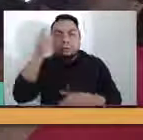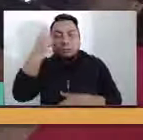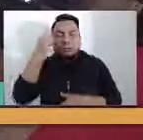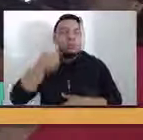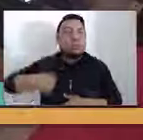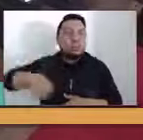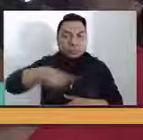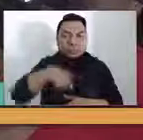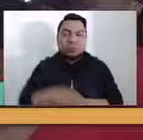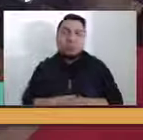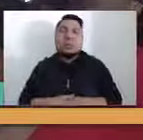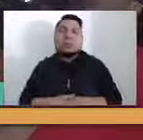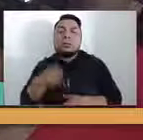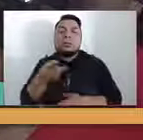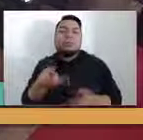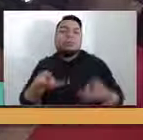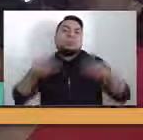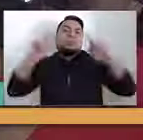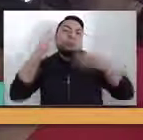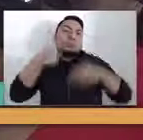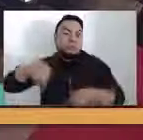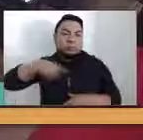nosotros lo duplicamos.